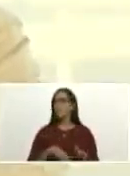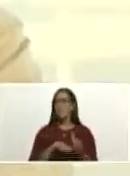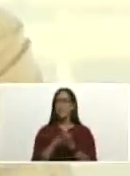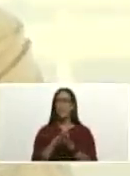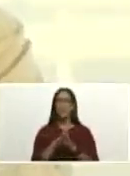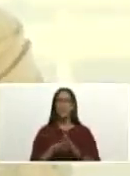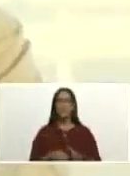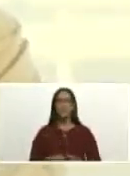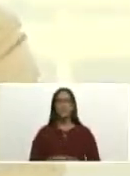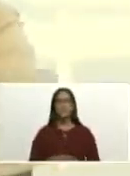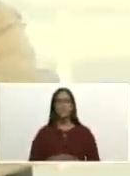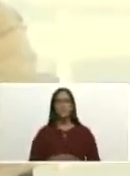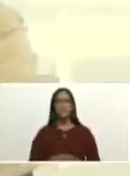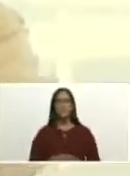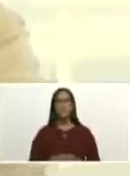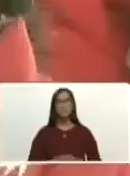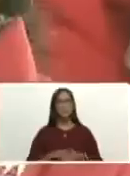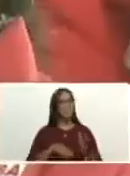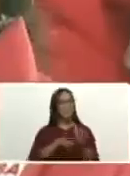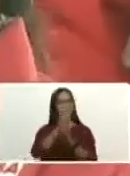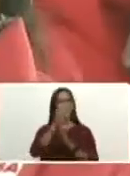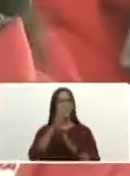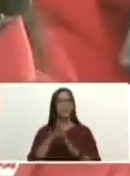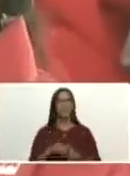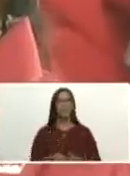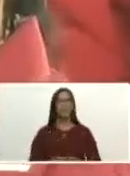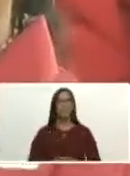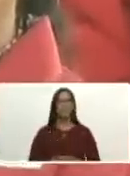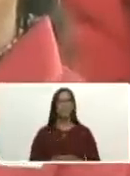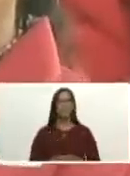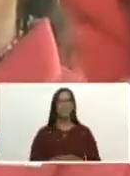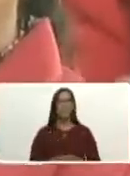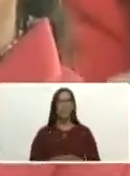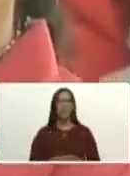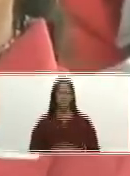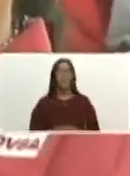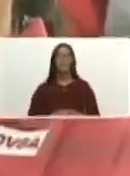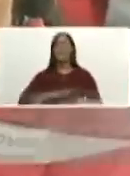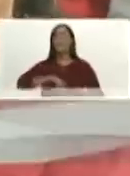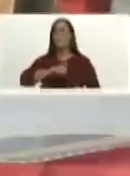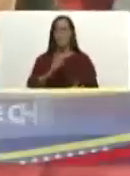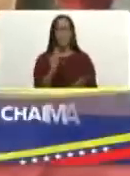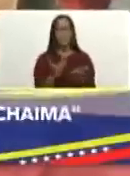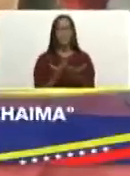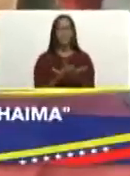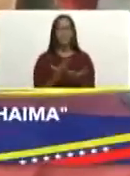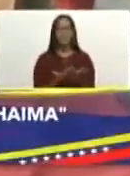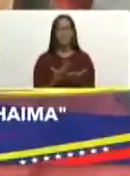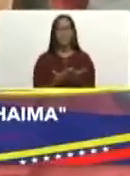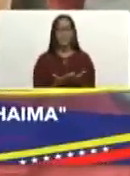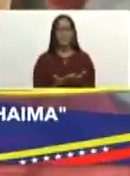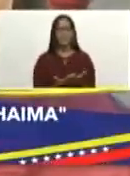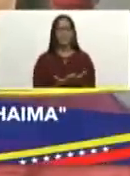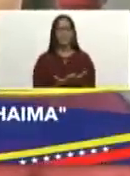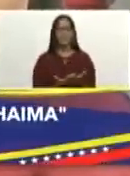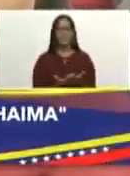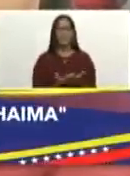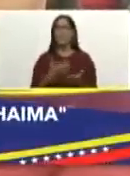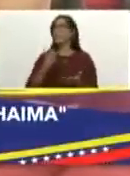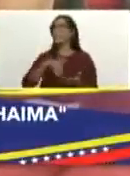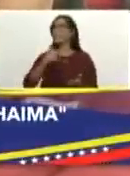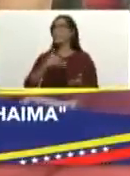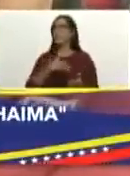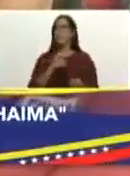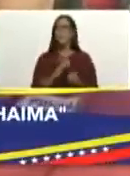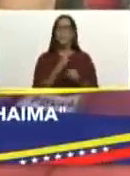compadre. Para que vayamos para arriba. Para poder sustentar los derechos